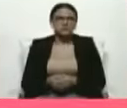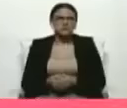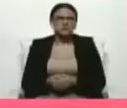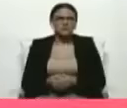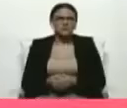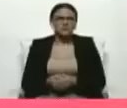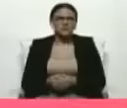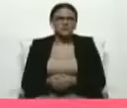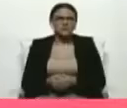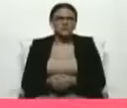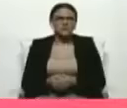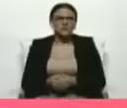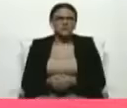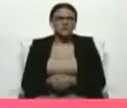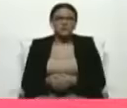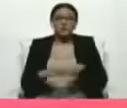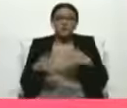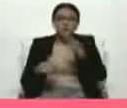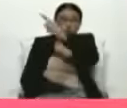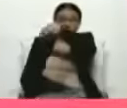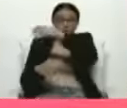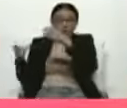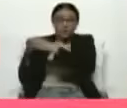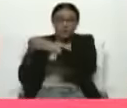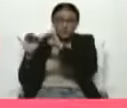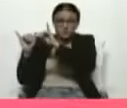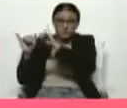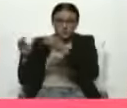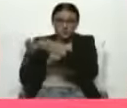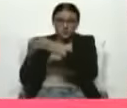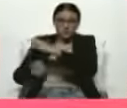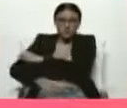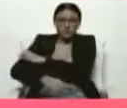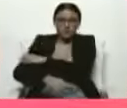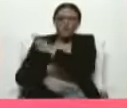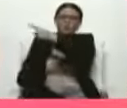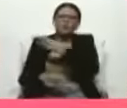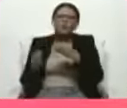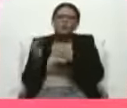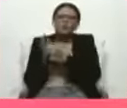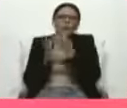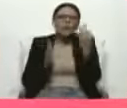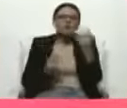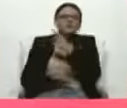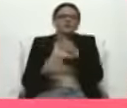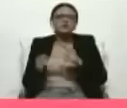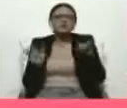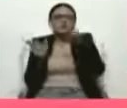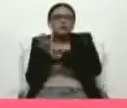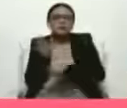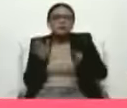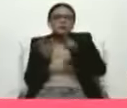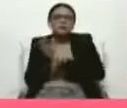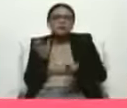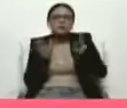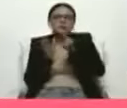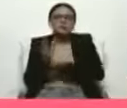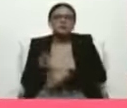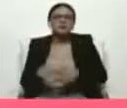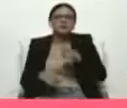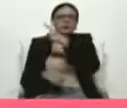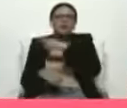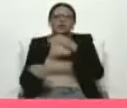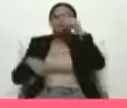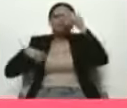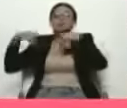Cuando esa oposición, ¿cuántas veces han dicho ellos que se fueron de Venezuela 8